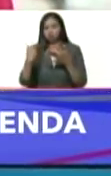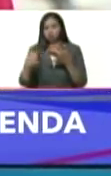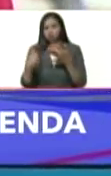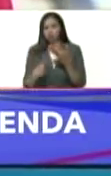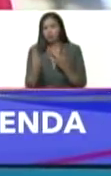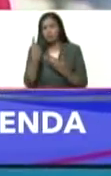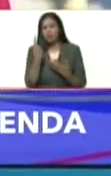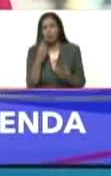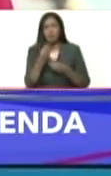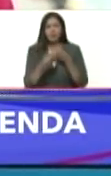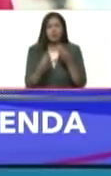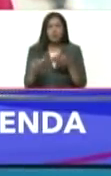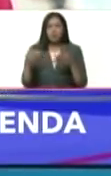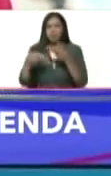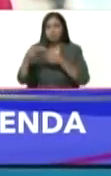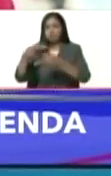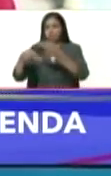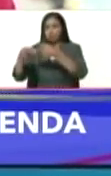cemento, techo,